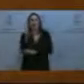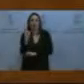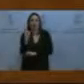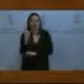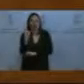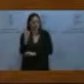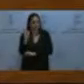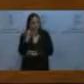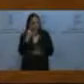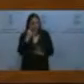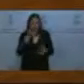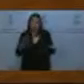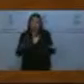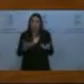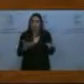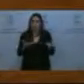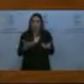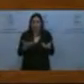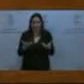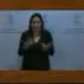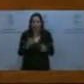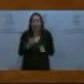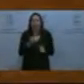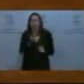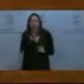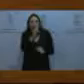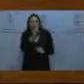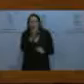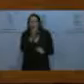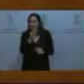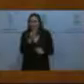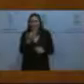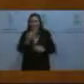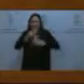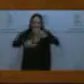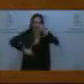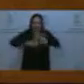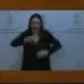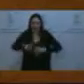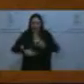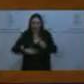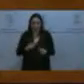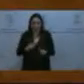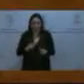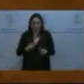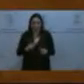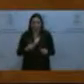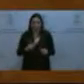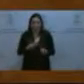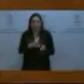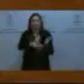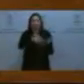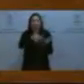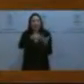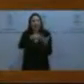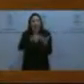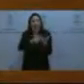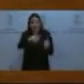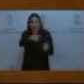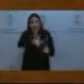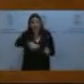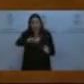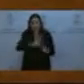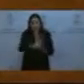Es urgente que nos dejemos ya de promesas y vayamos a los hechos. No podemos seguir exigiendo a estas parroquias